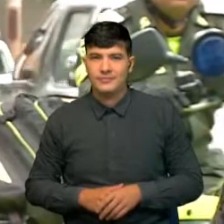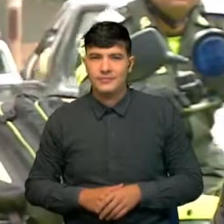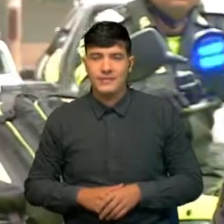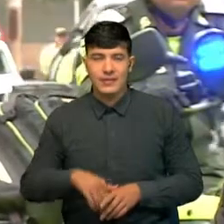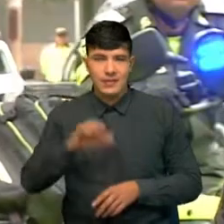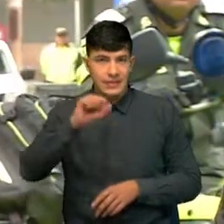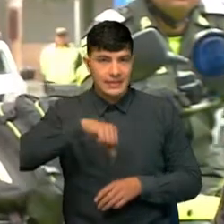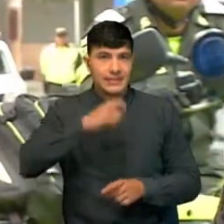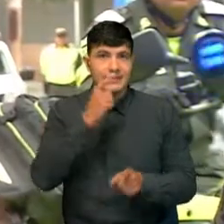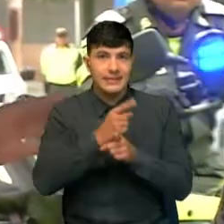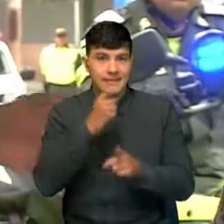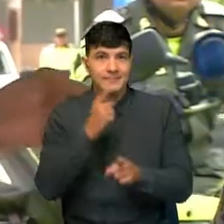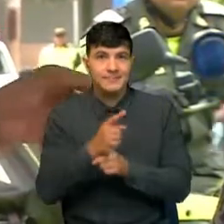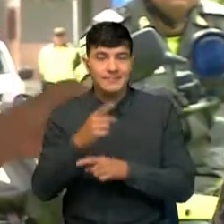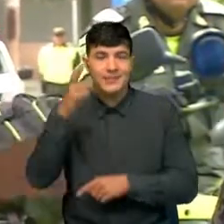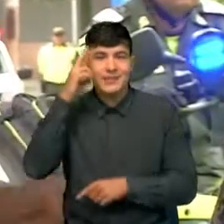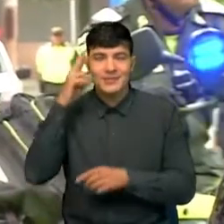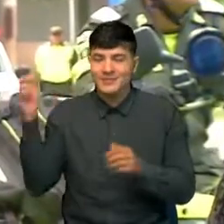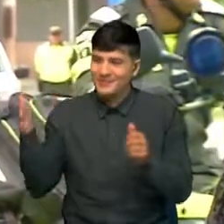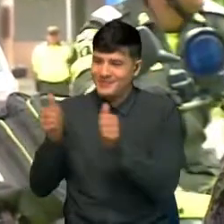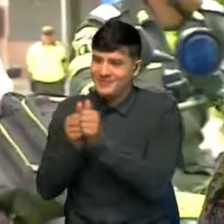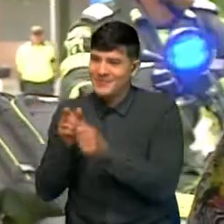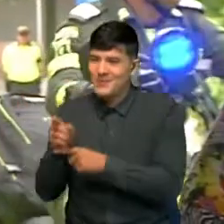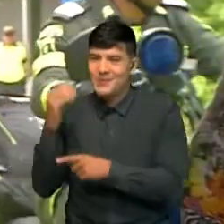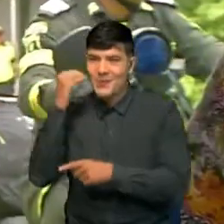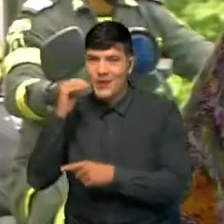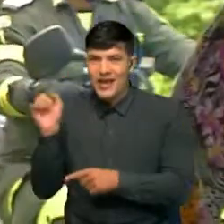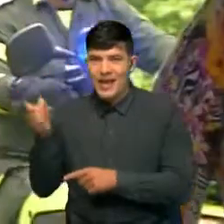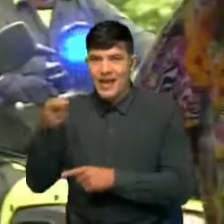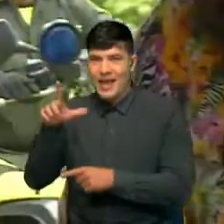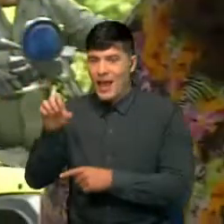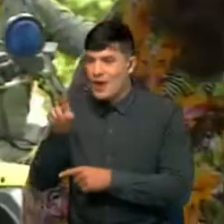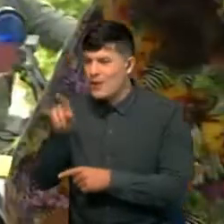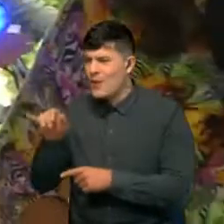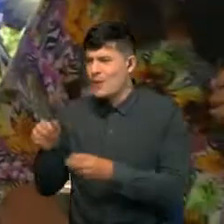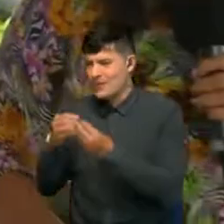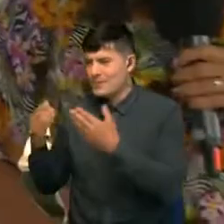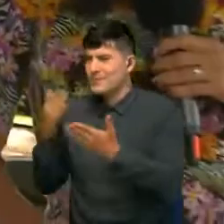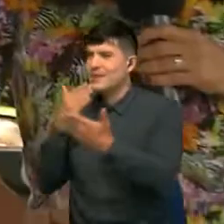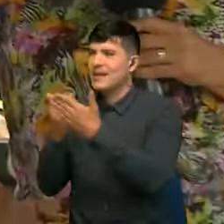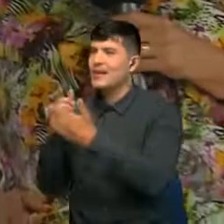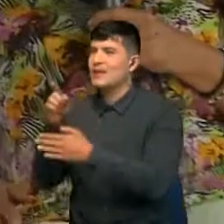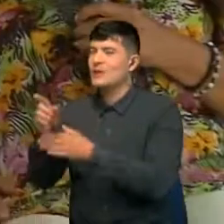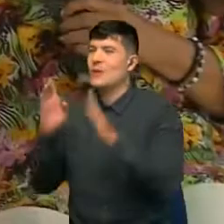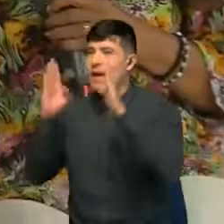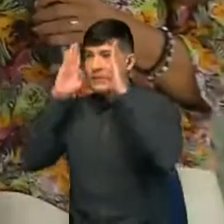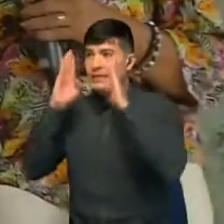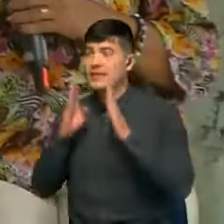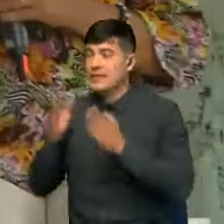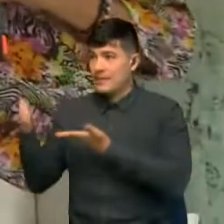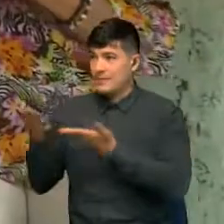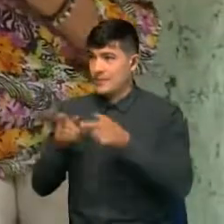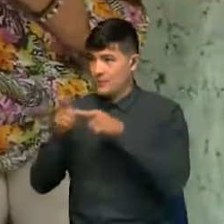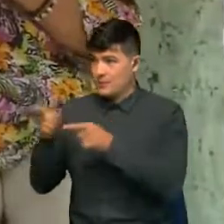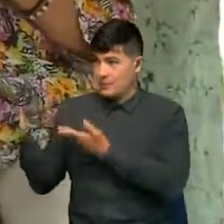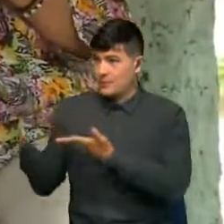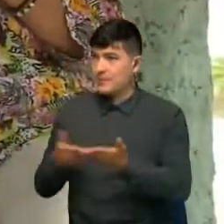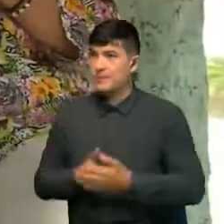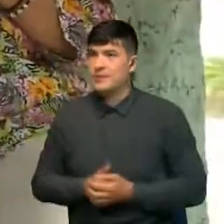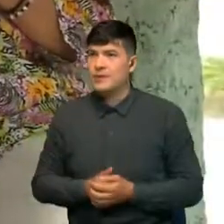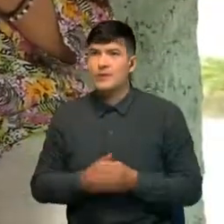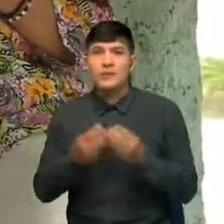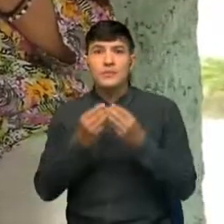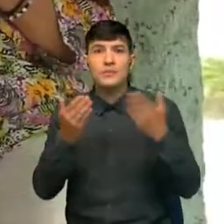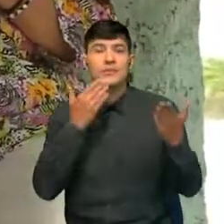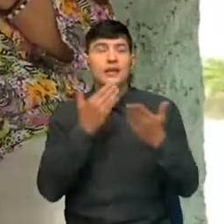Muy bien, y precisamente tenemos acá a la señora Gloria Amparo Porras. Gracias por aceptar la invitación de Oriente Noticias. Bienvenida. Muy buenas tardes